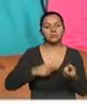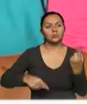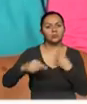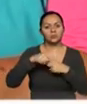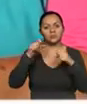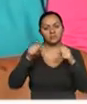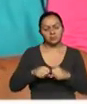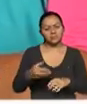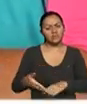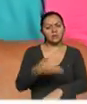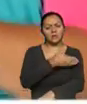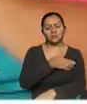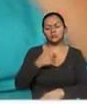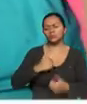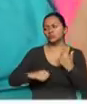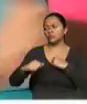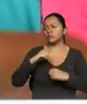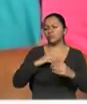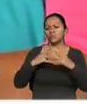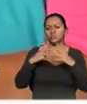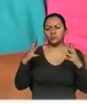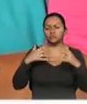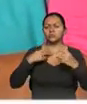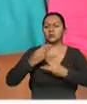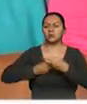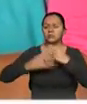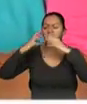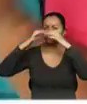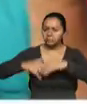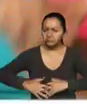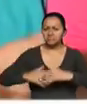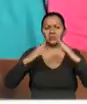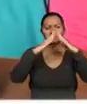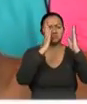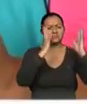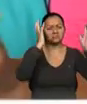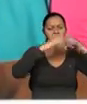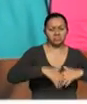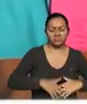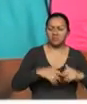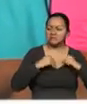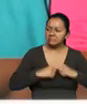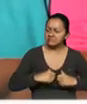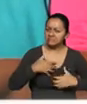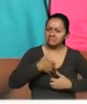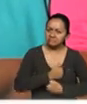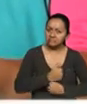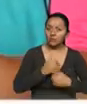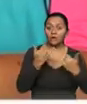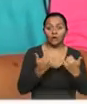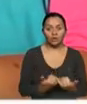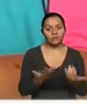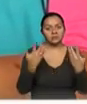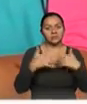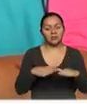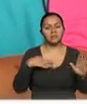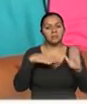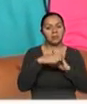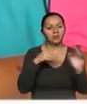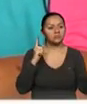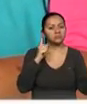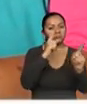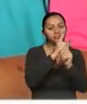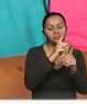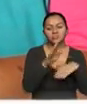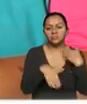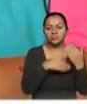porque prácticamente me fui tan destrozada por el terremoto. Sufrí